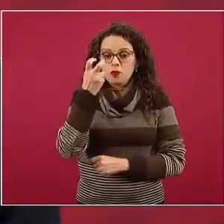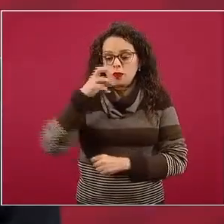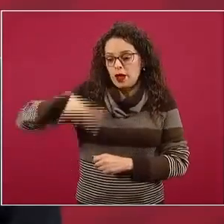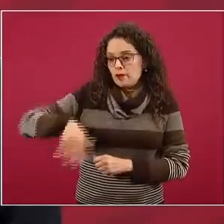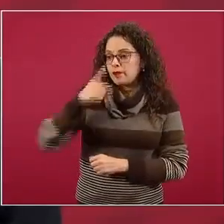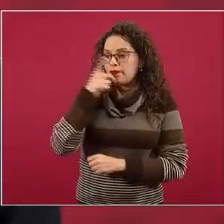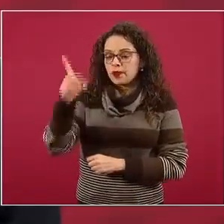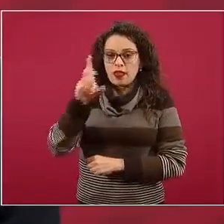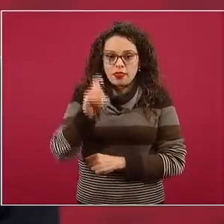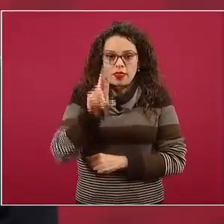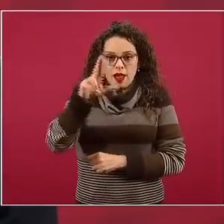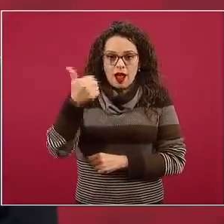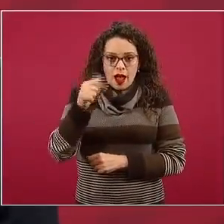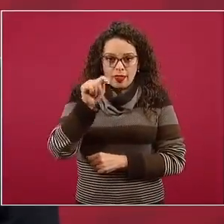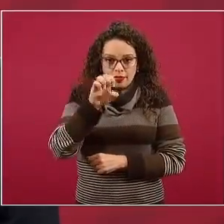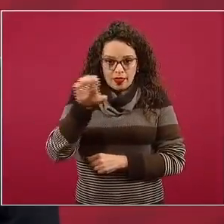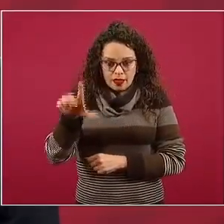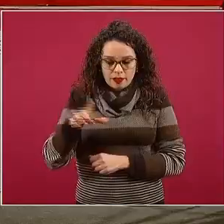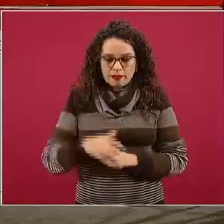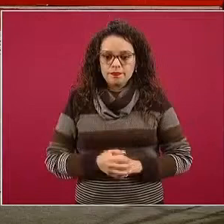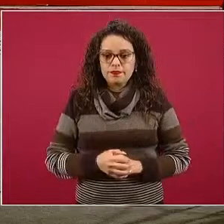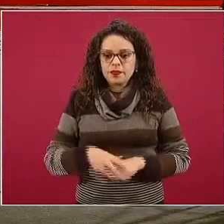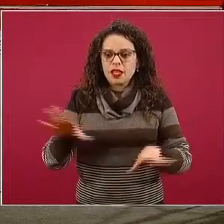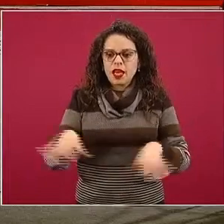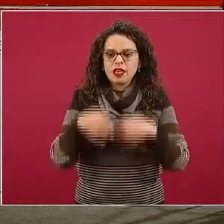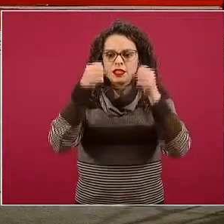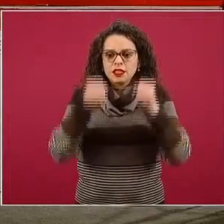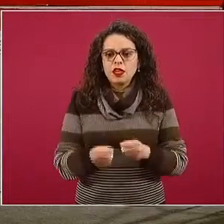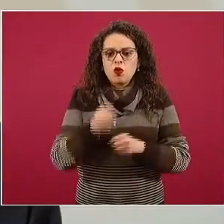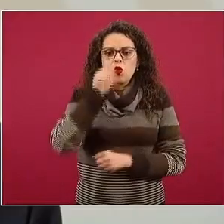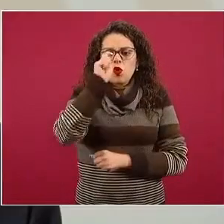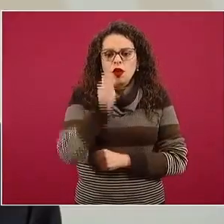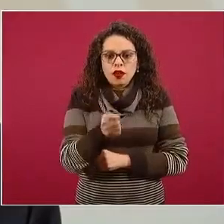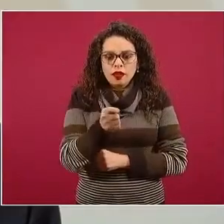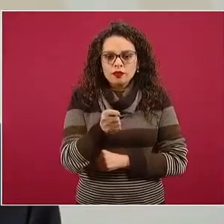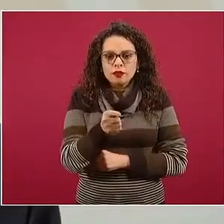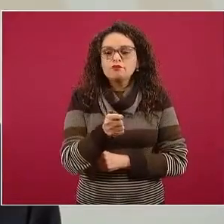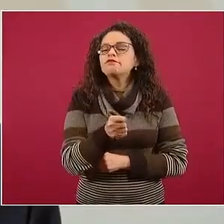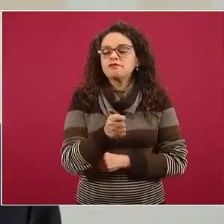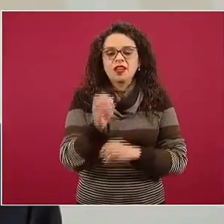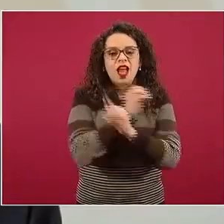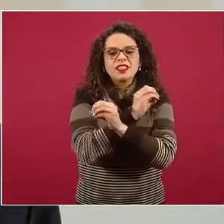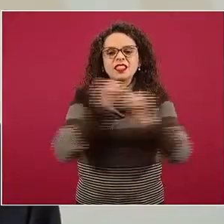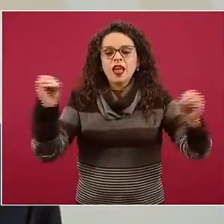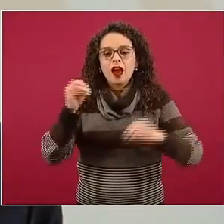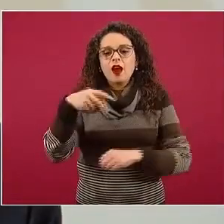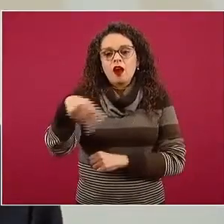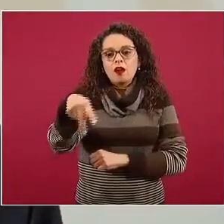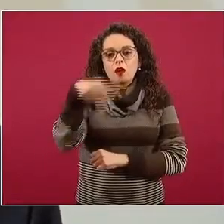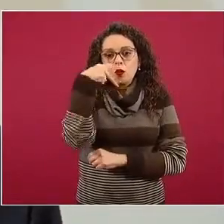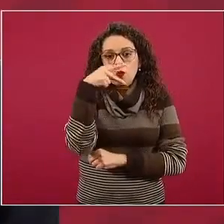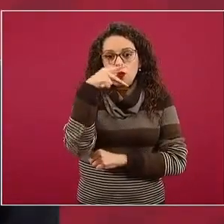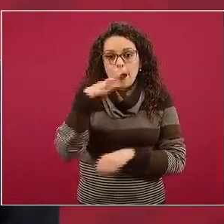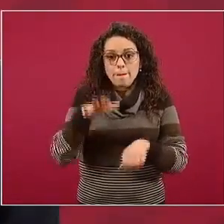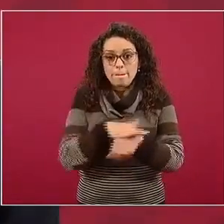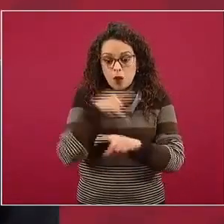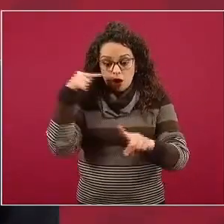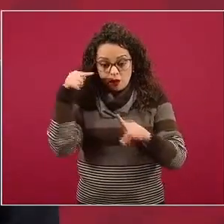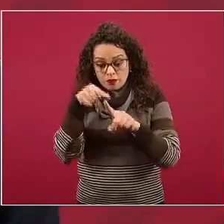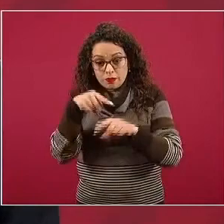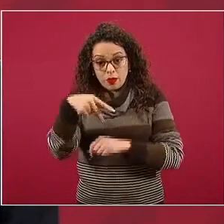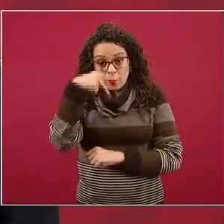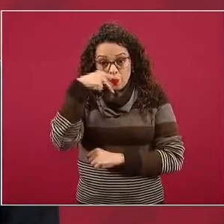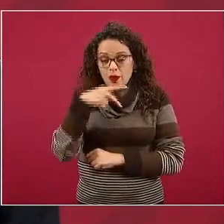López-Gatell, la única dosis segura de tabaquismo es cero. La toxicidad que contiene es enorme por la cantidad